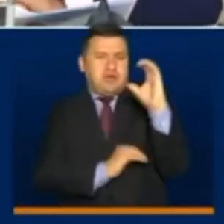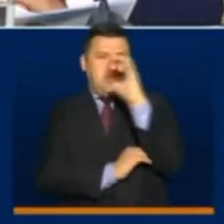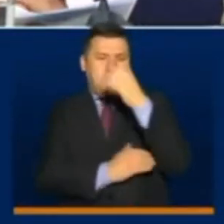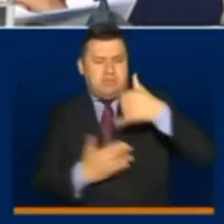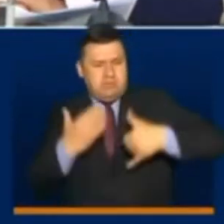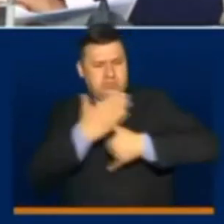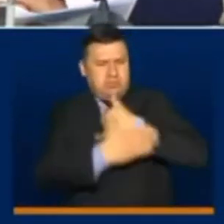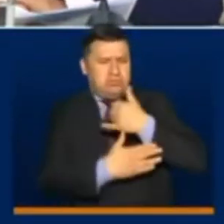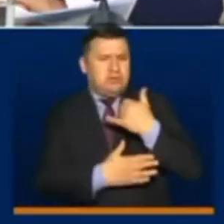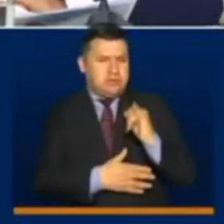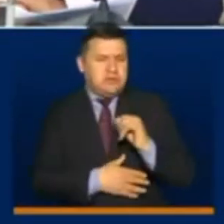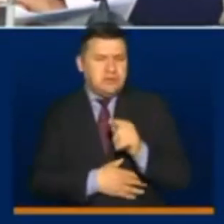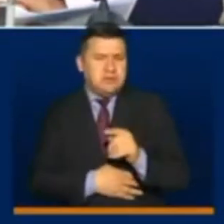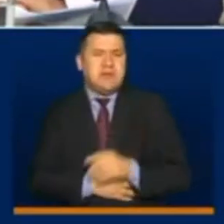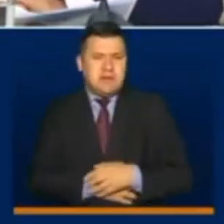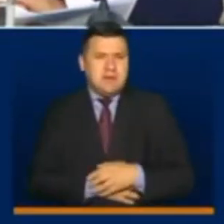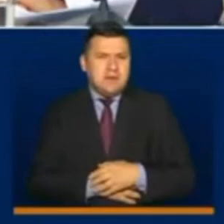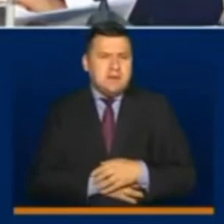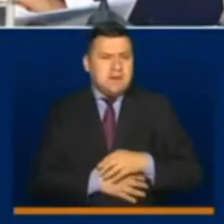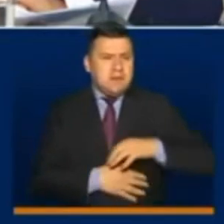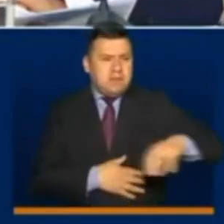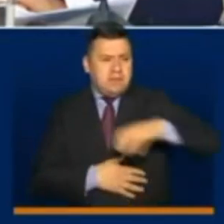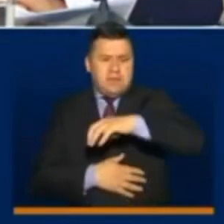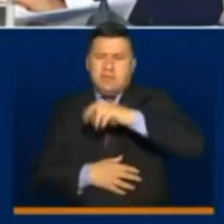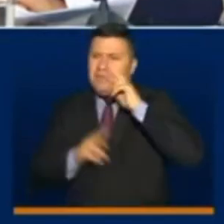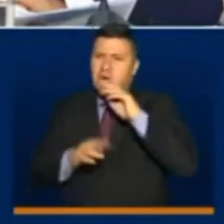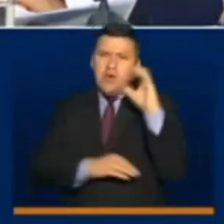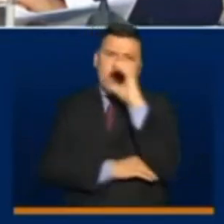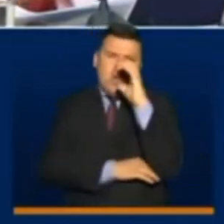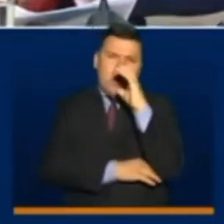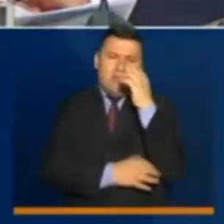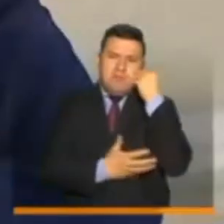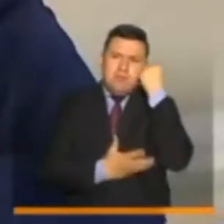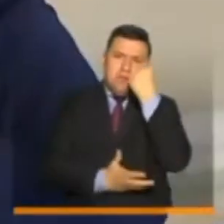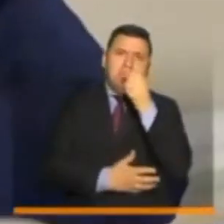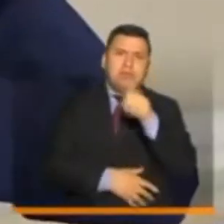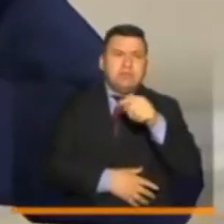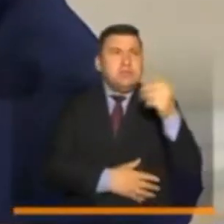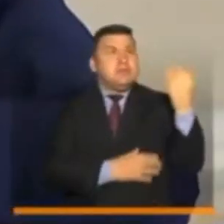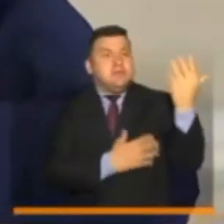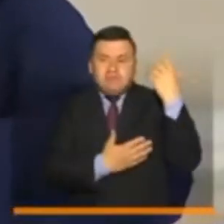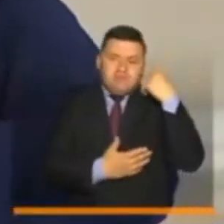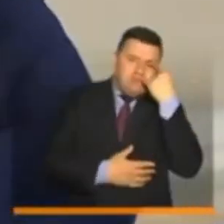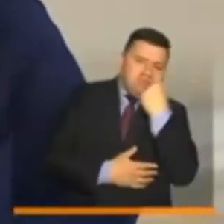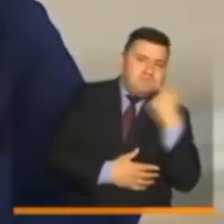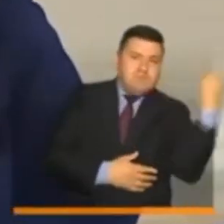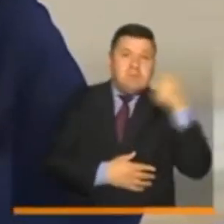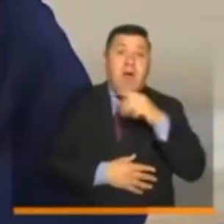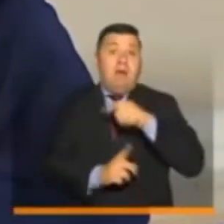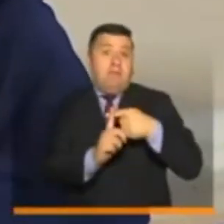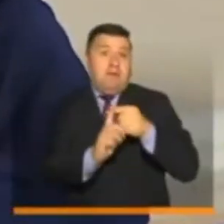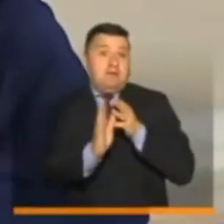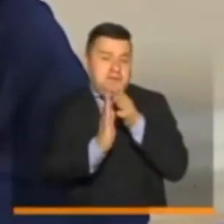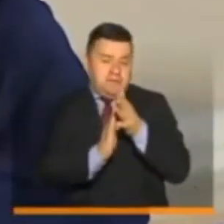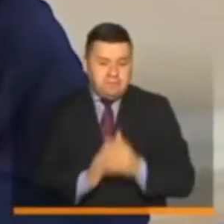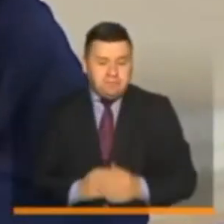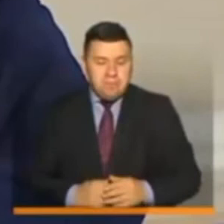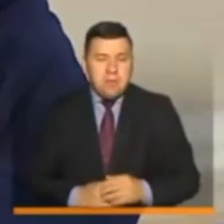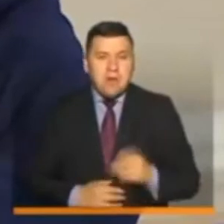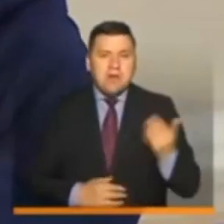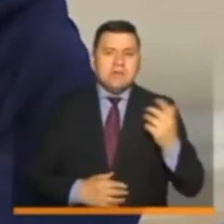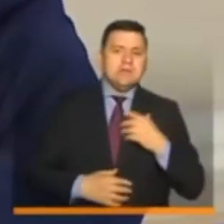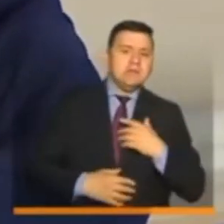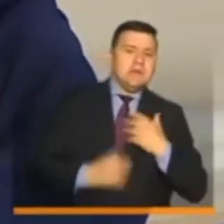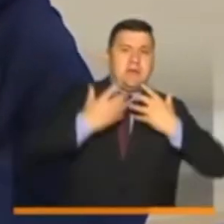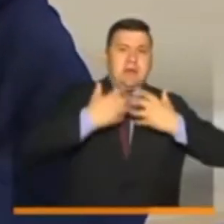país que han llegado de sectores que ven a Colombia como un lugar de inversión. Así es, presidente, y con mensajes positivos. El primero es de